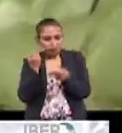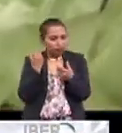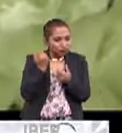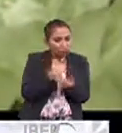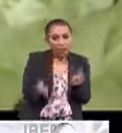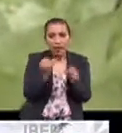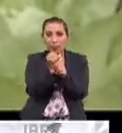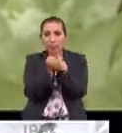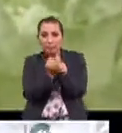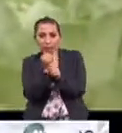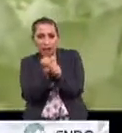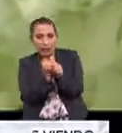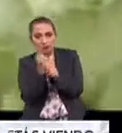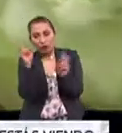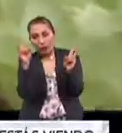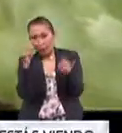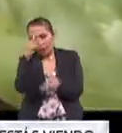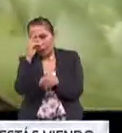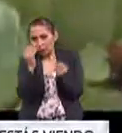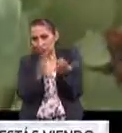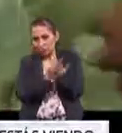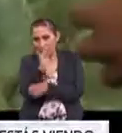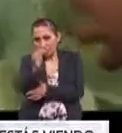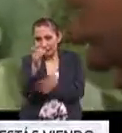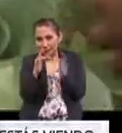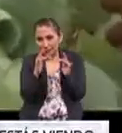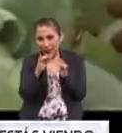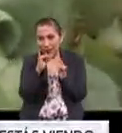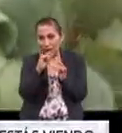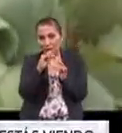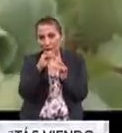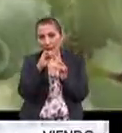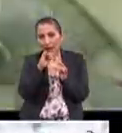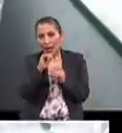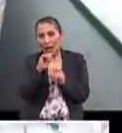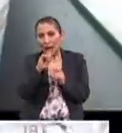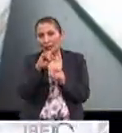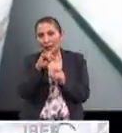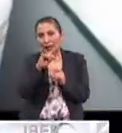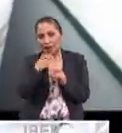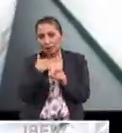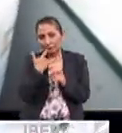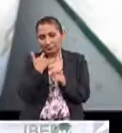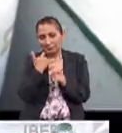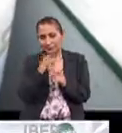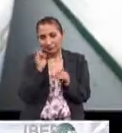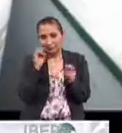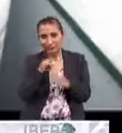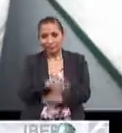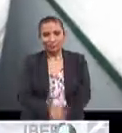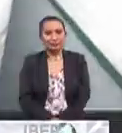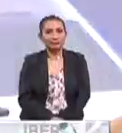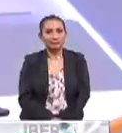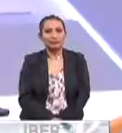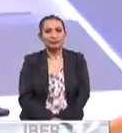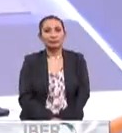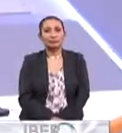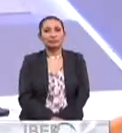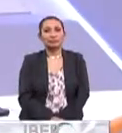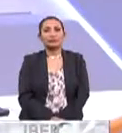de investigación en México. Gracias por este enlace para Iberoamérica al Día. No, por nada. Hasta luego. Hasta